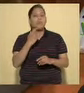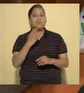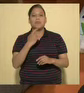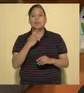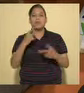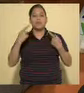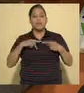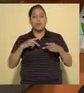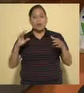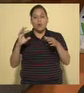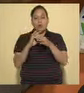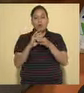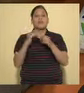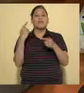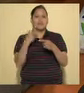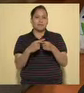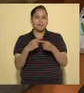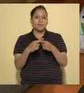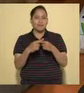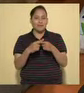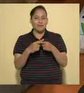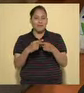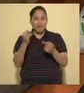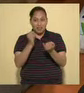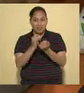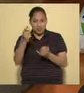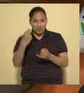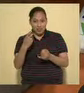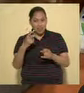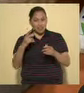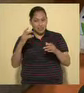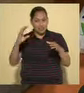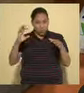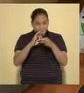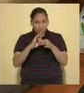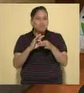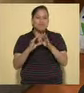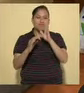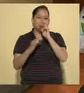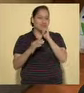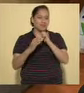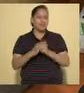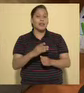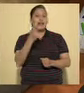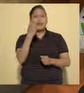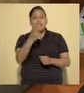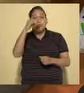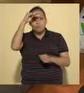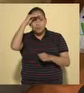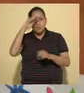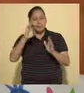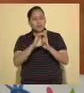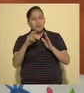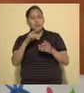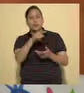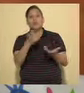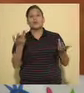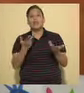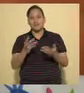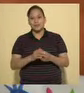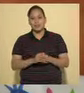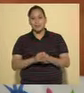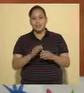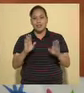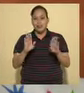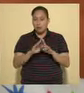la gente que se va a relacionar contigo tampoco va a ser esa, ¿sí me entiendes? Entonces, imagínate a dónde te va a llevar esto con